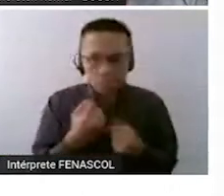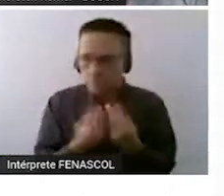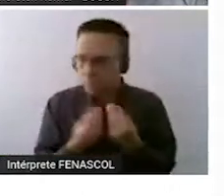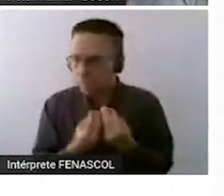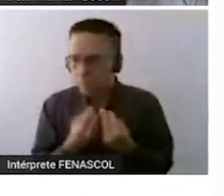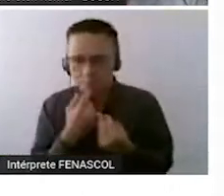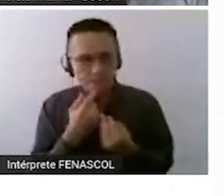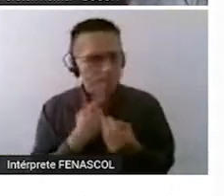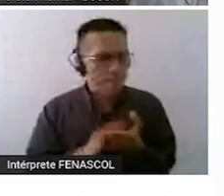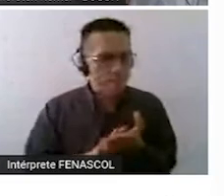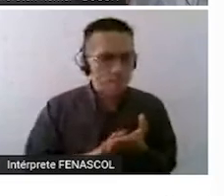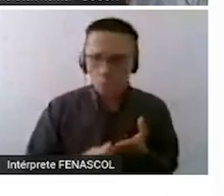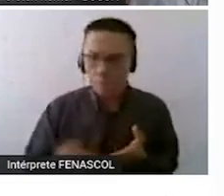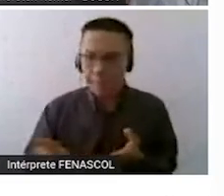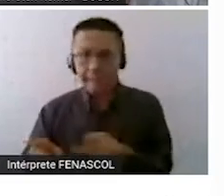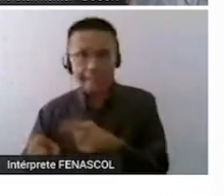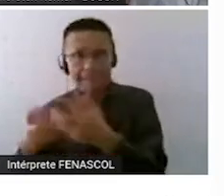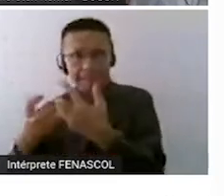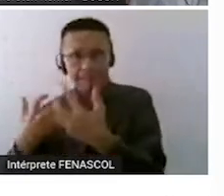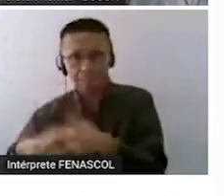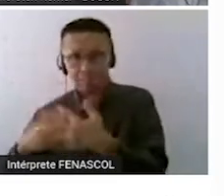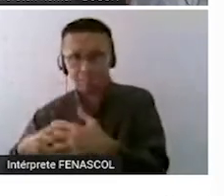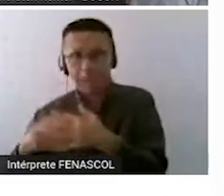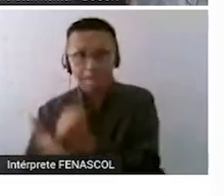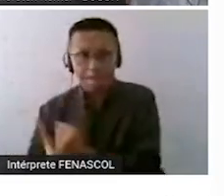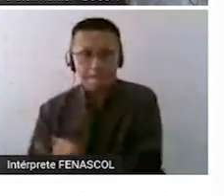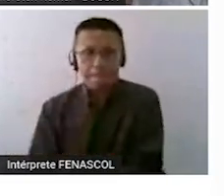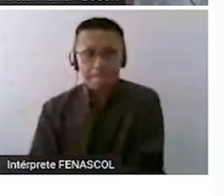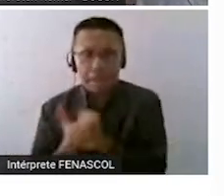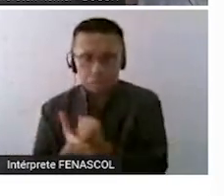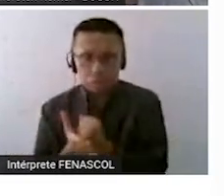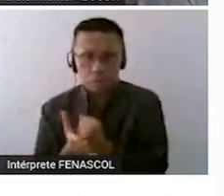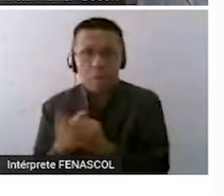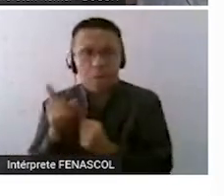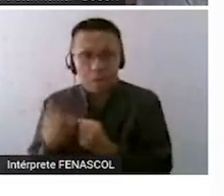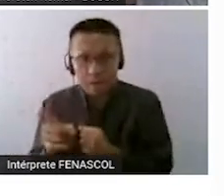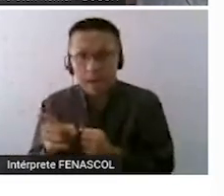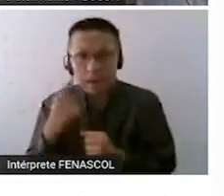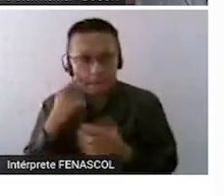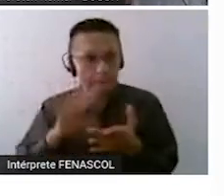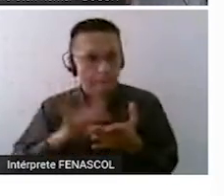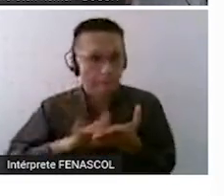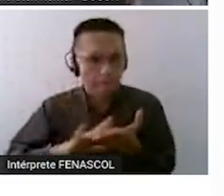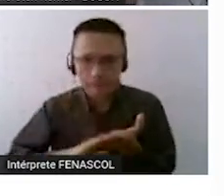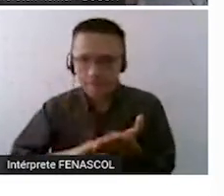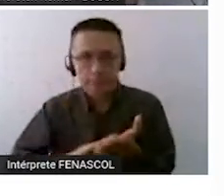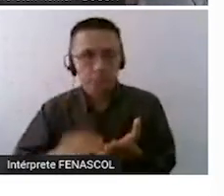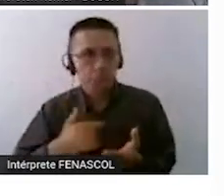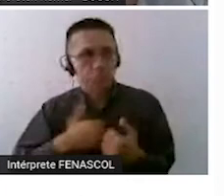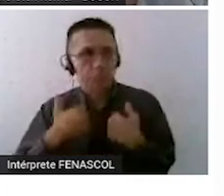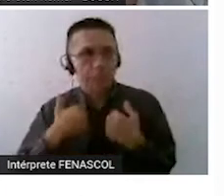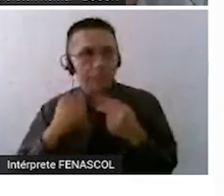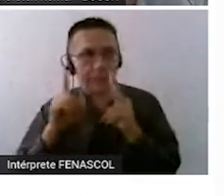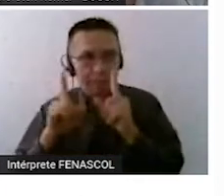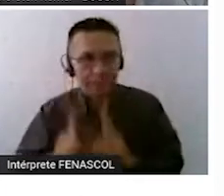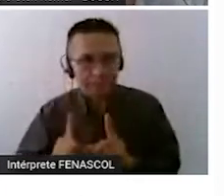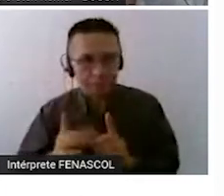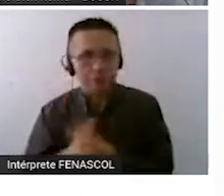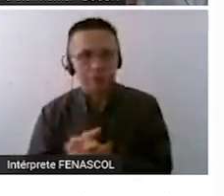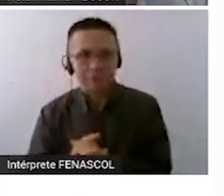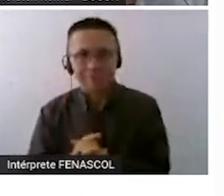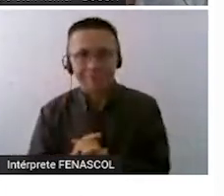llegar con estas herramientas a la mejor solución. De repente la solución que desea